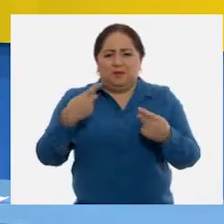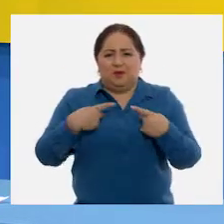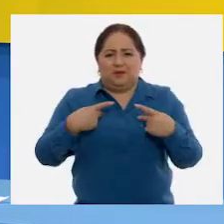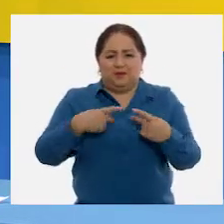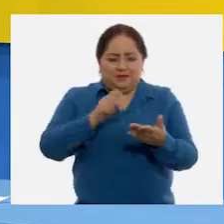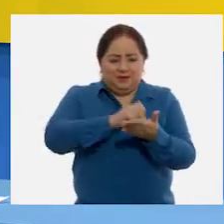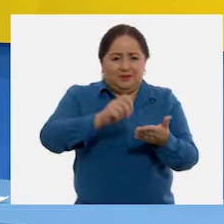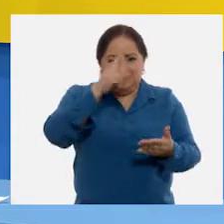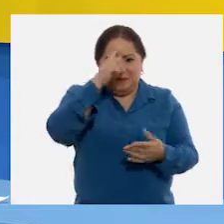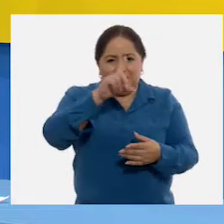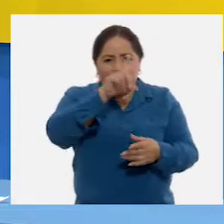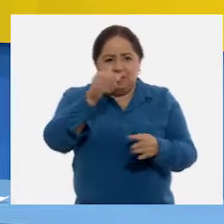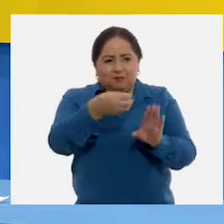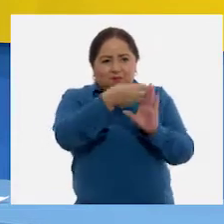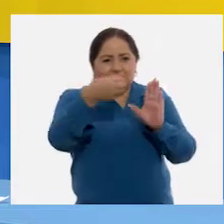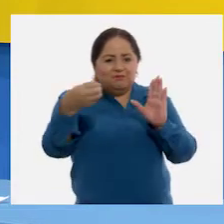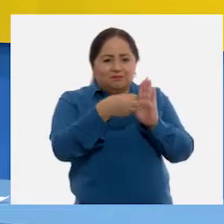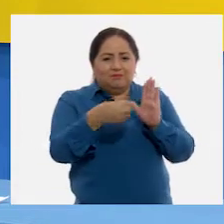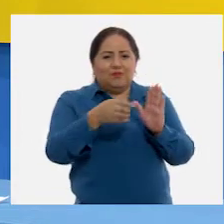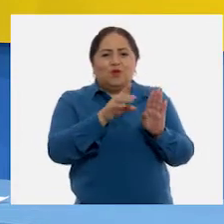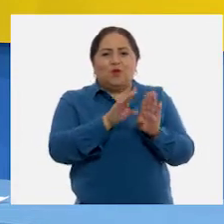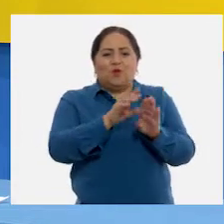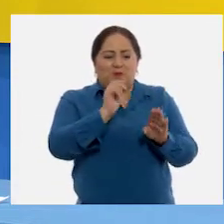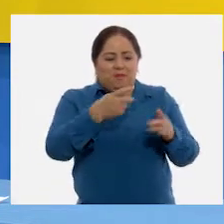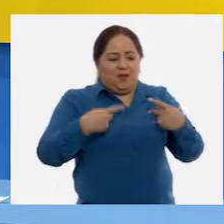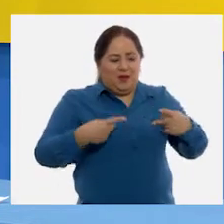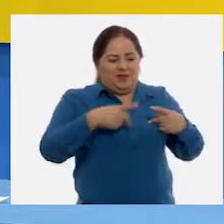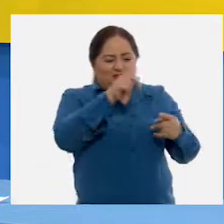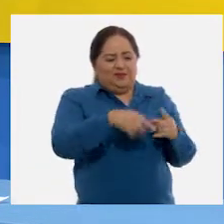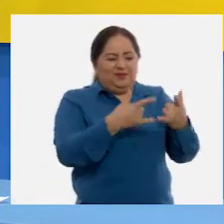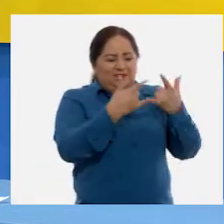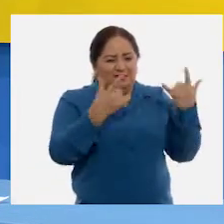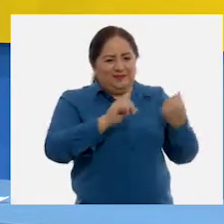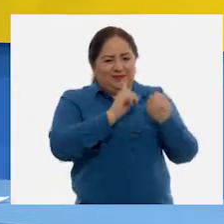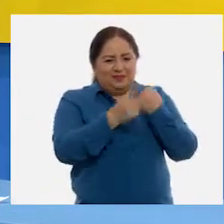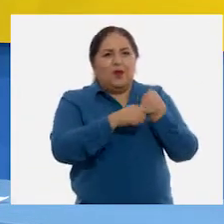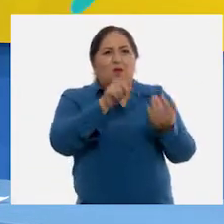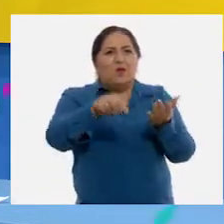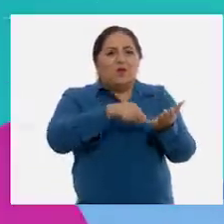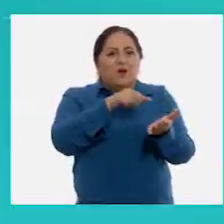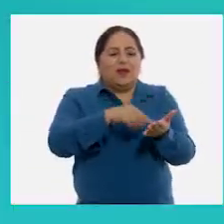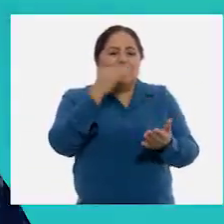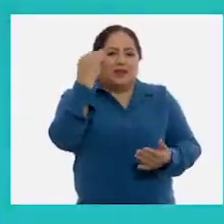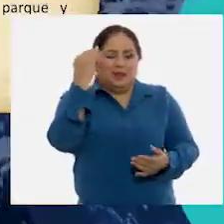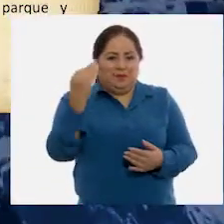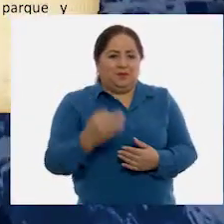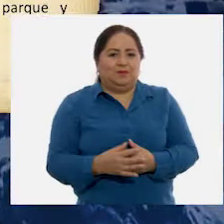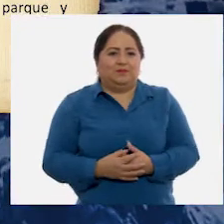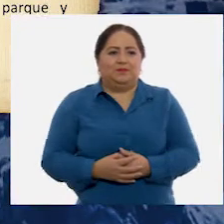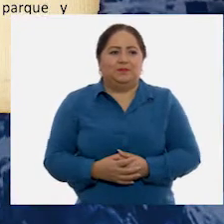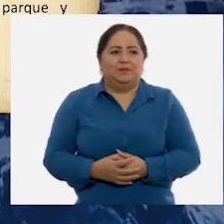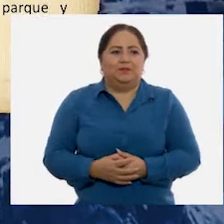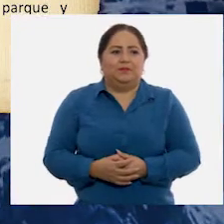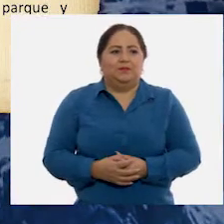discurso para darle cohesión a partir de los personajes, los lugares y el tiempo.